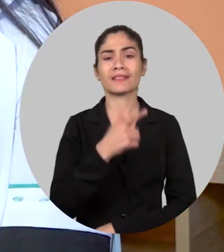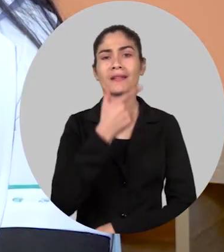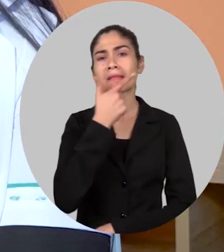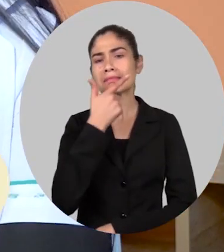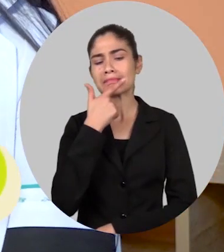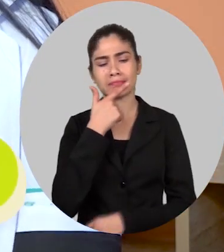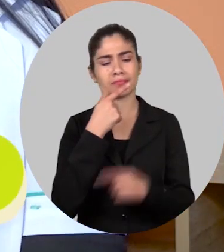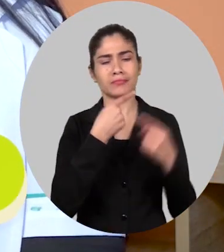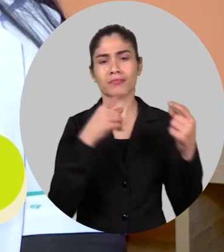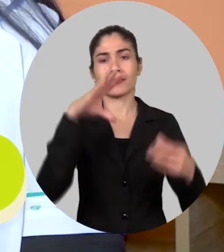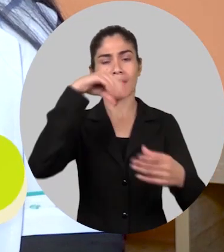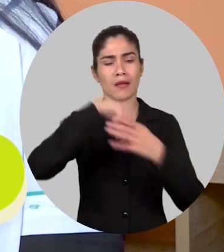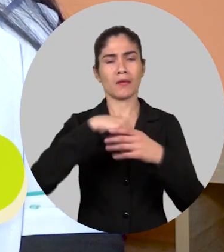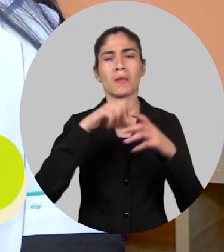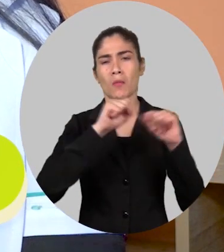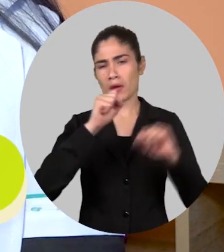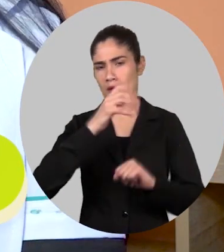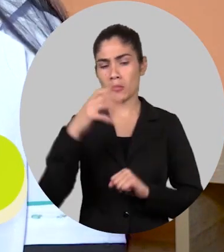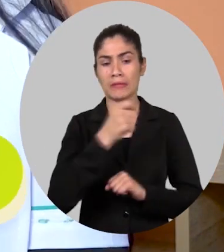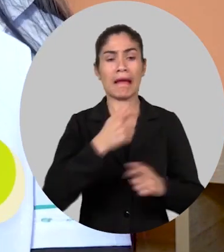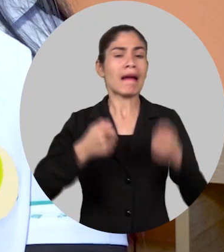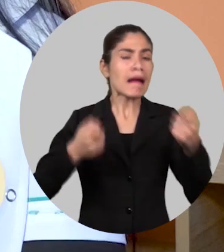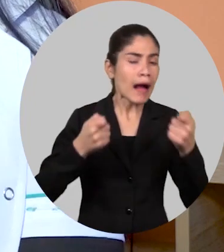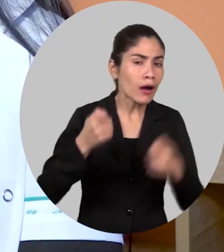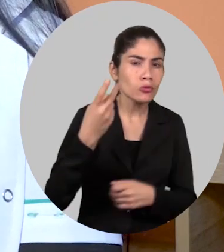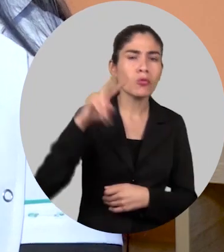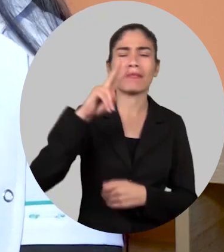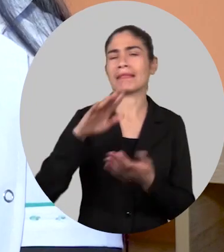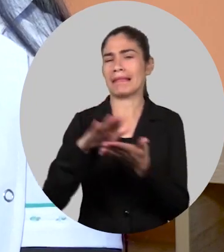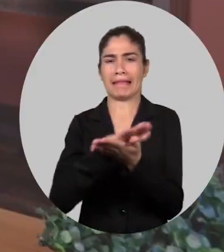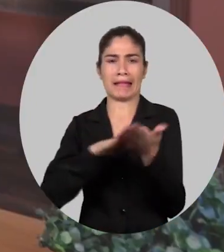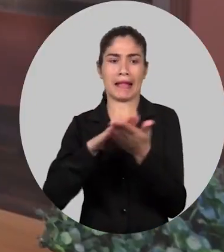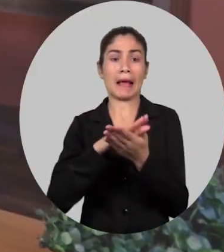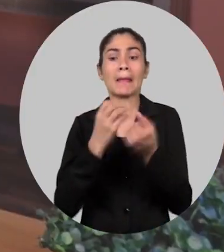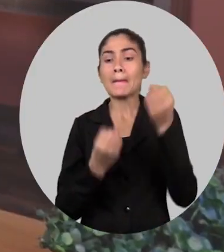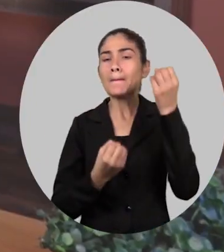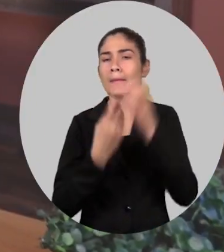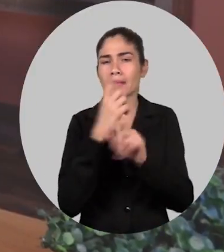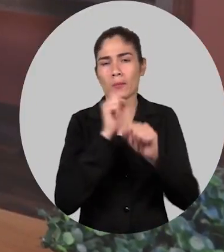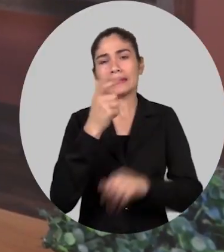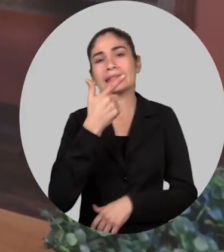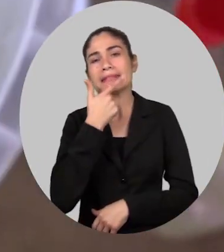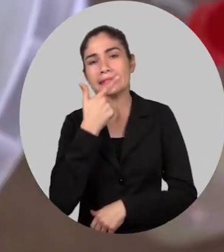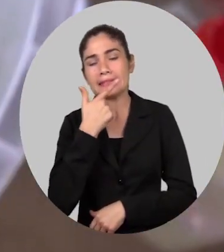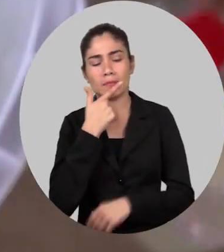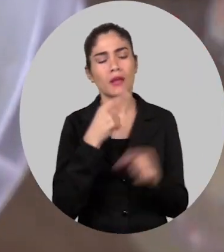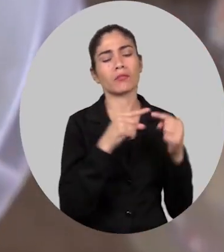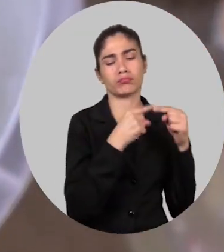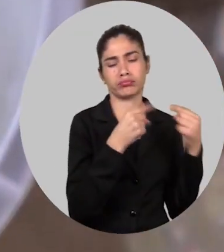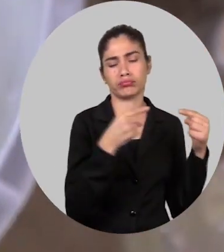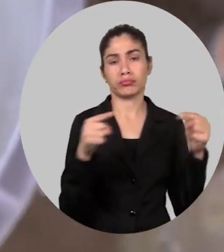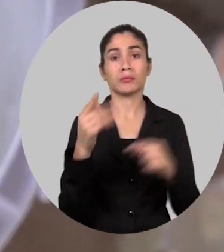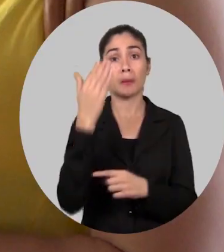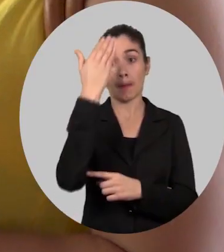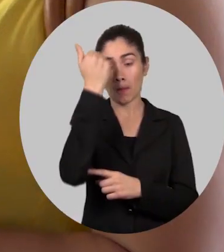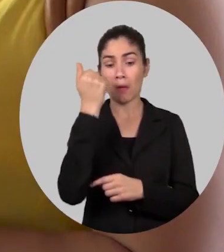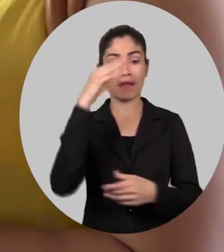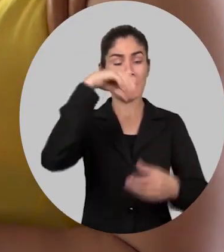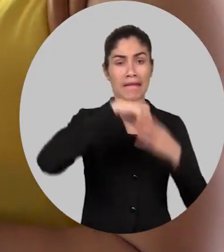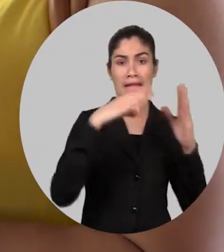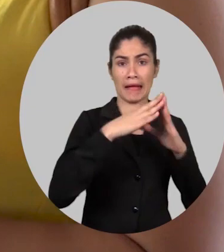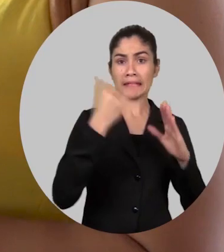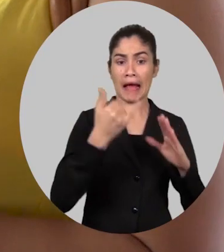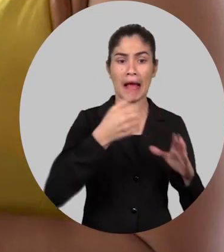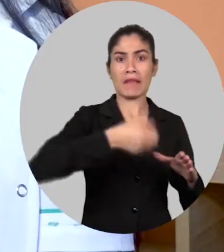Son productos que, no siempre digo, no necesita mucha inversión para empezar, porque siempre tenemos balde,